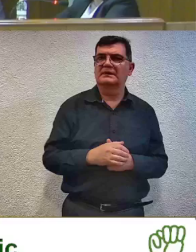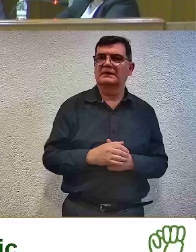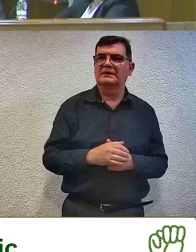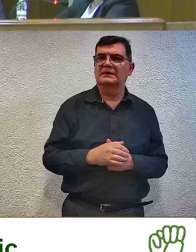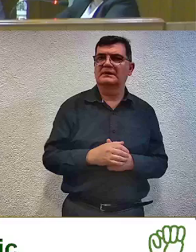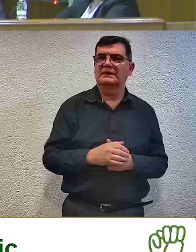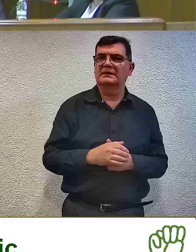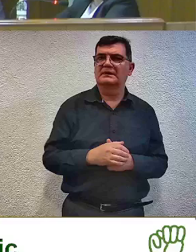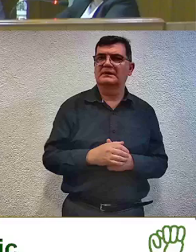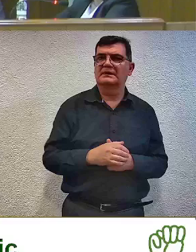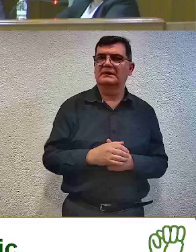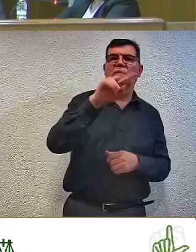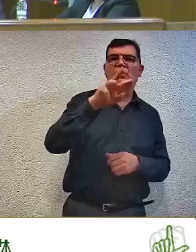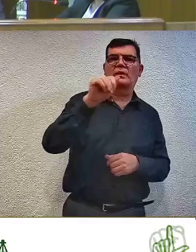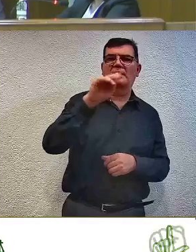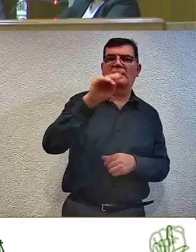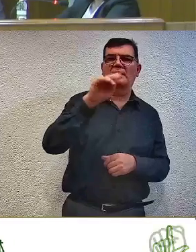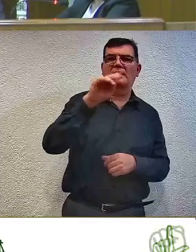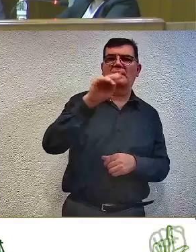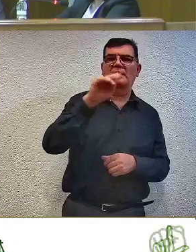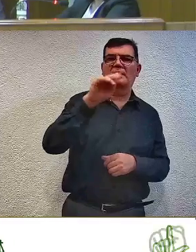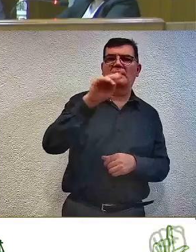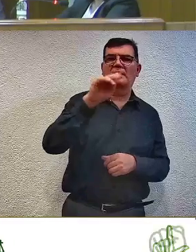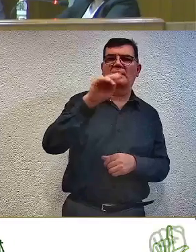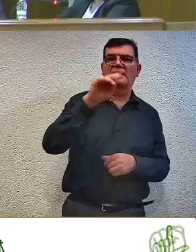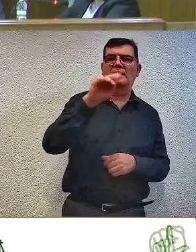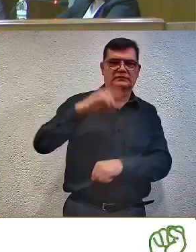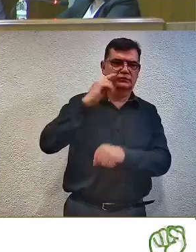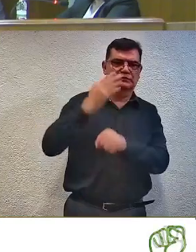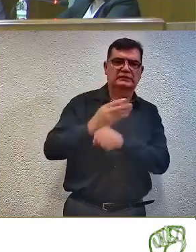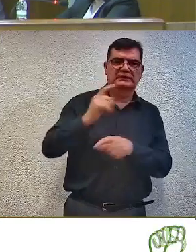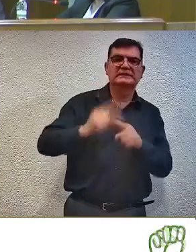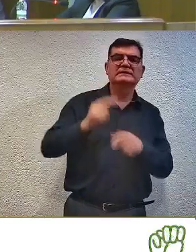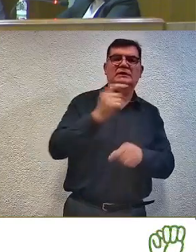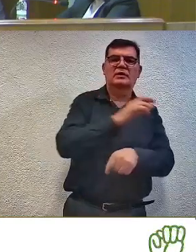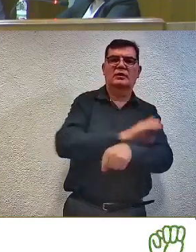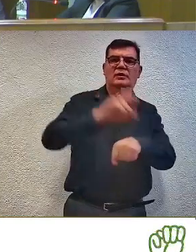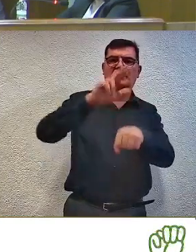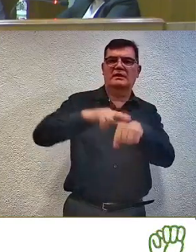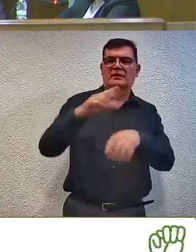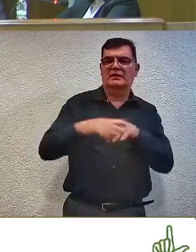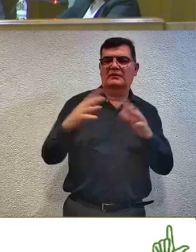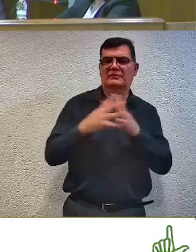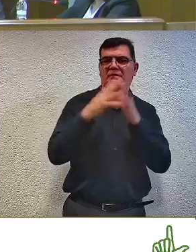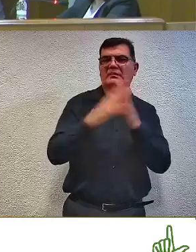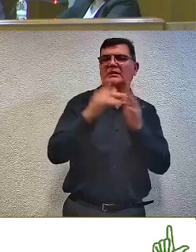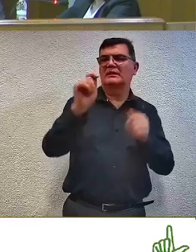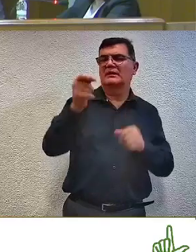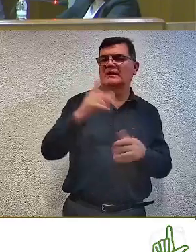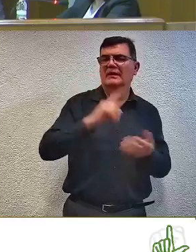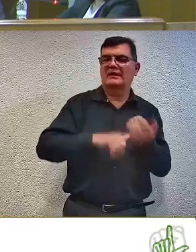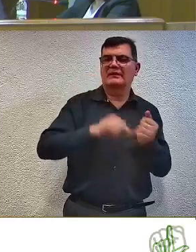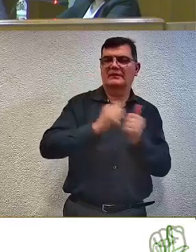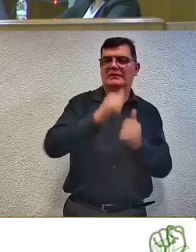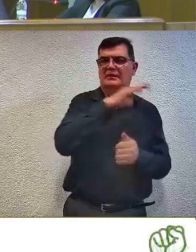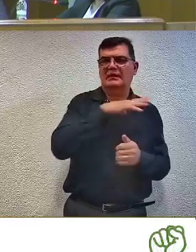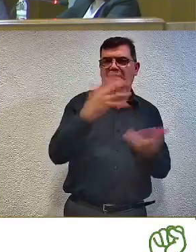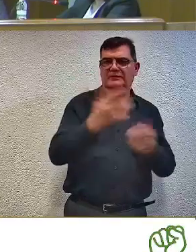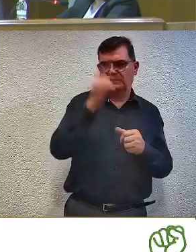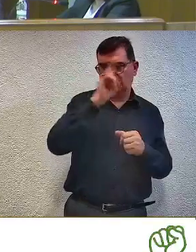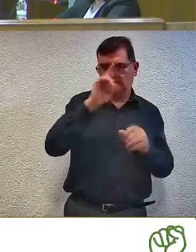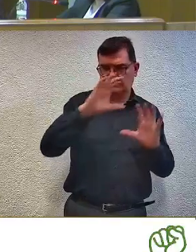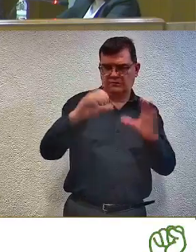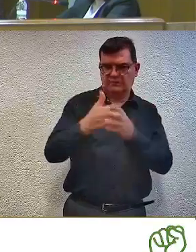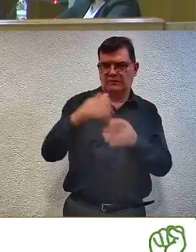Wilber Ramírez Rodríguez. La autoridad responsable es la Coordinación de lo Contencioso Electoral de la Secretaría Ejecutiva y el Consejo